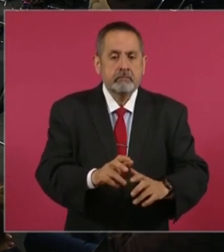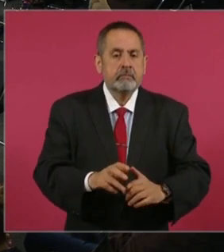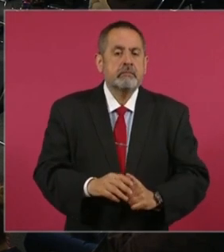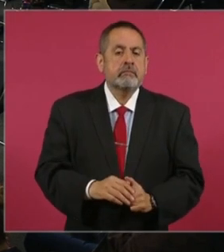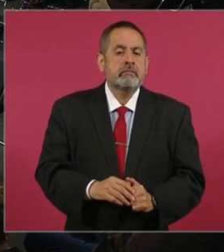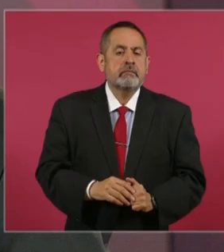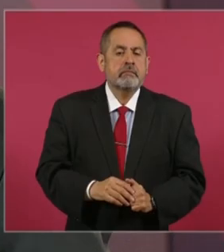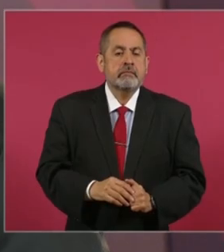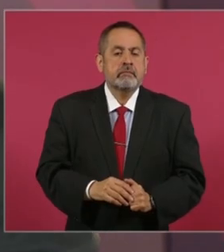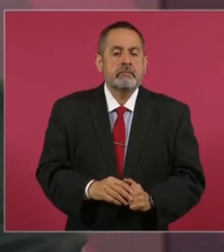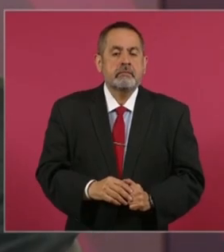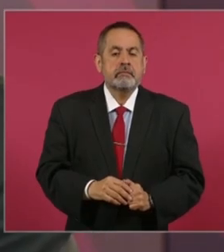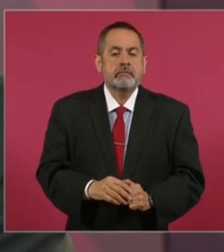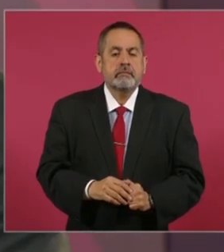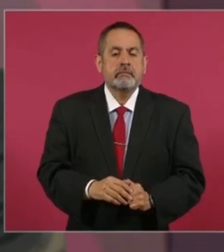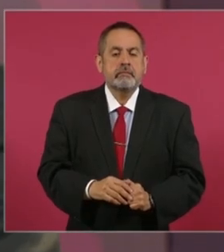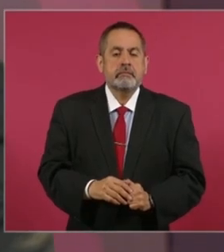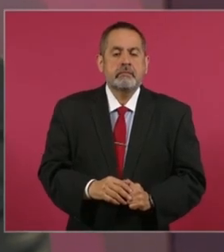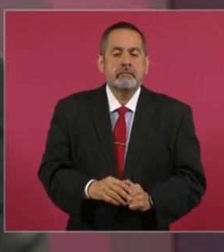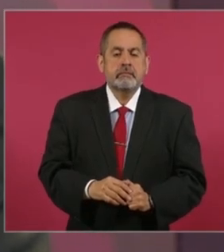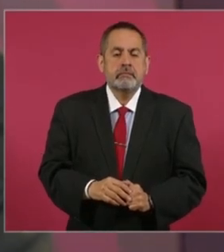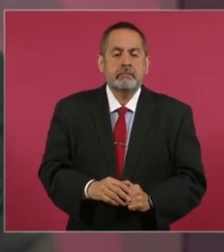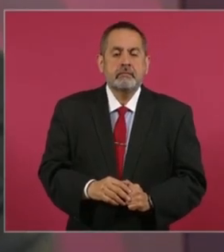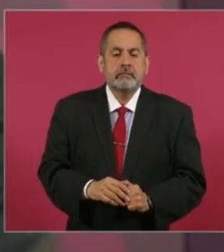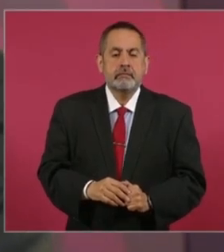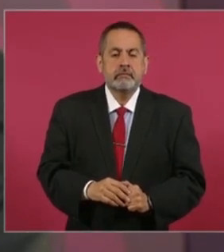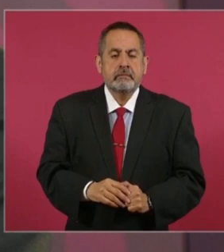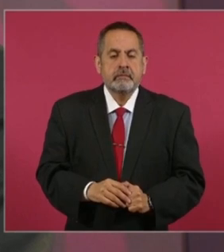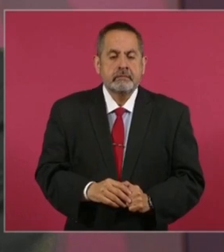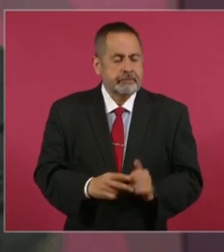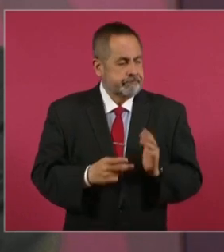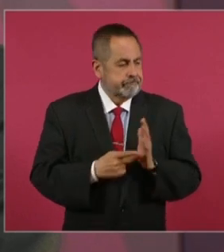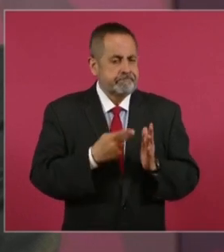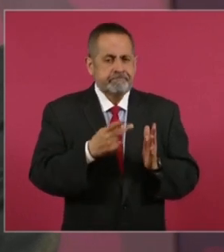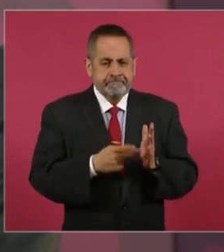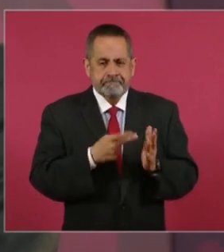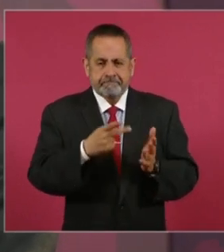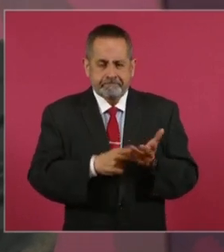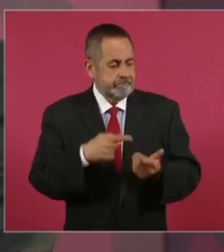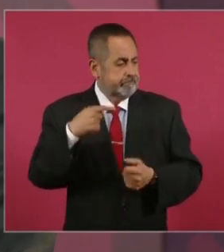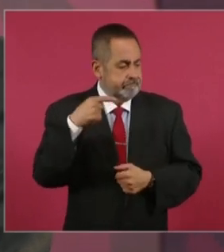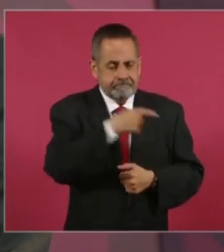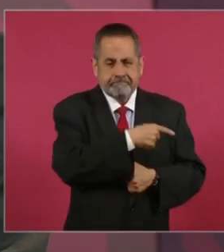insistentemente